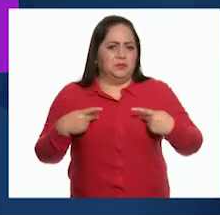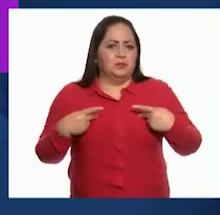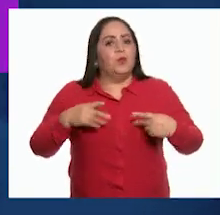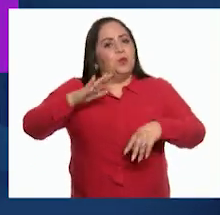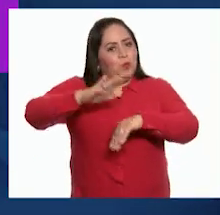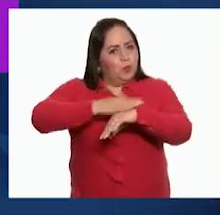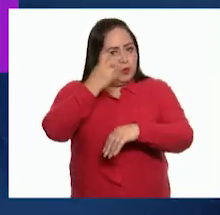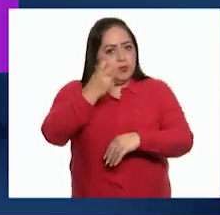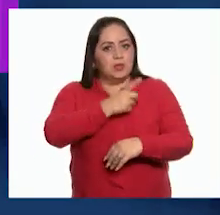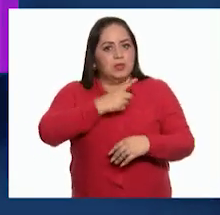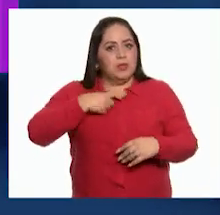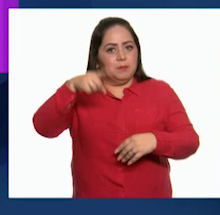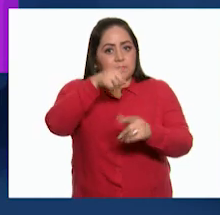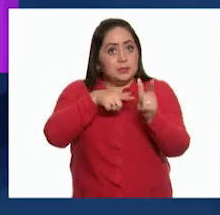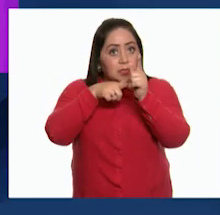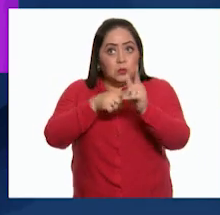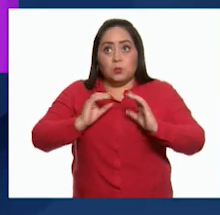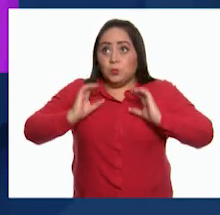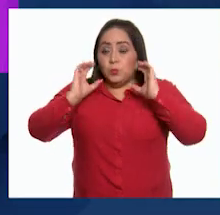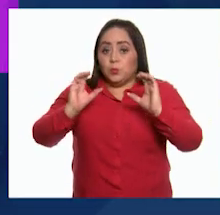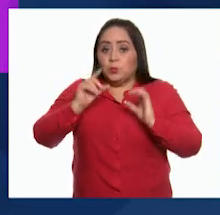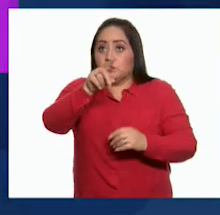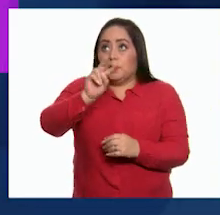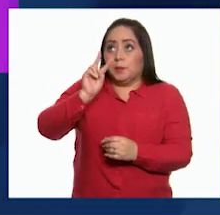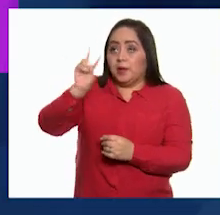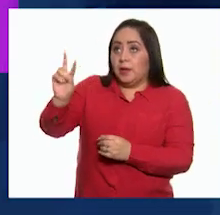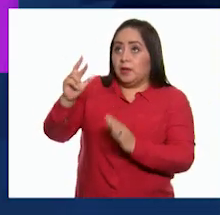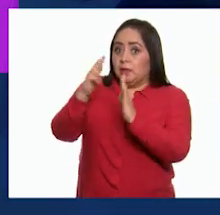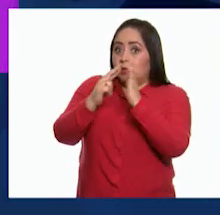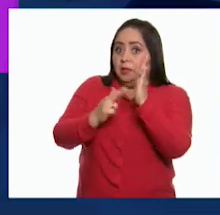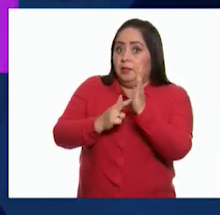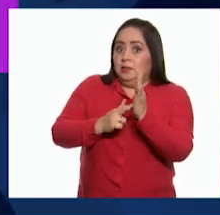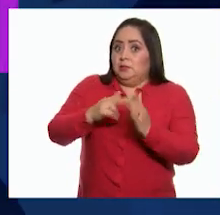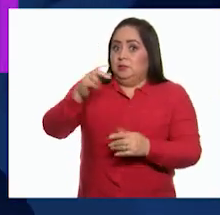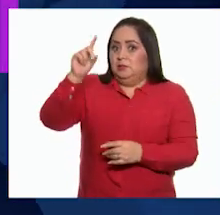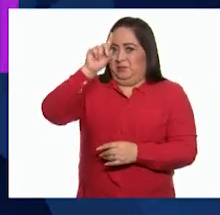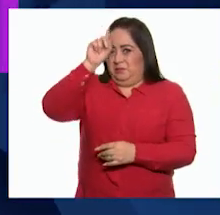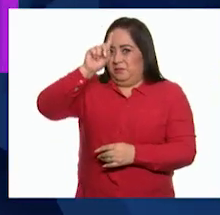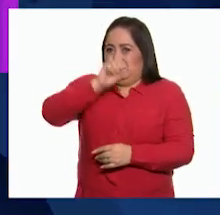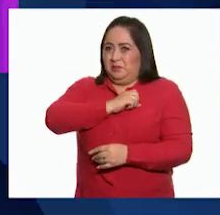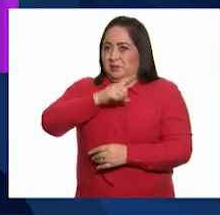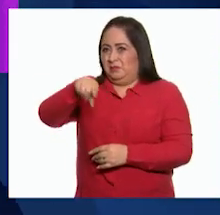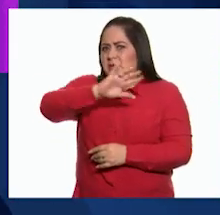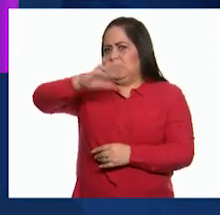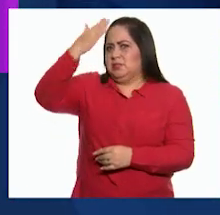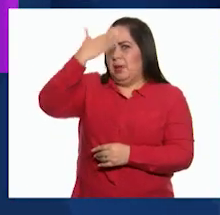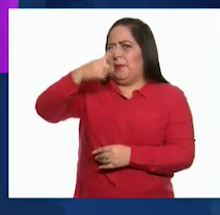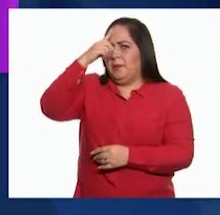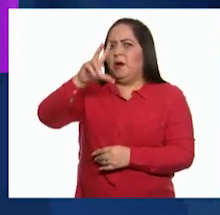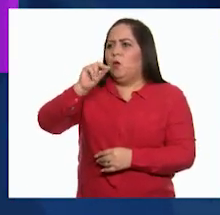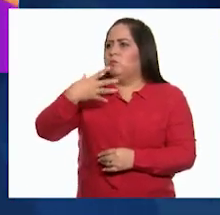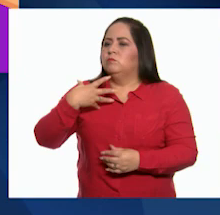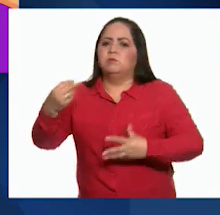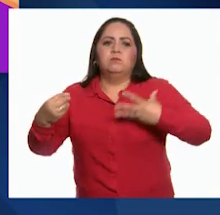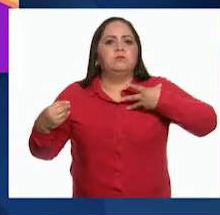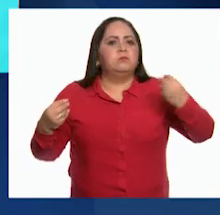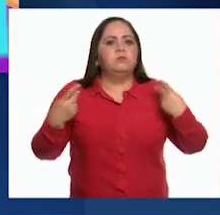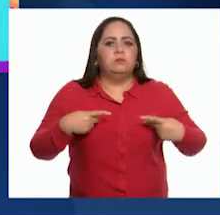personas. Por eso hay que continuar cuidándonos siguiendo las buenas prácticas que ya todos conocemos para evitar contagiarnos.